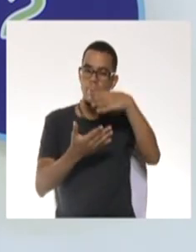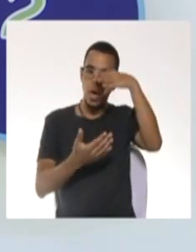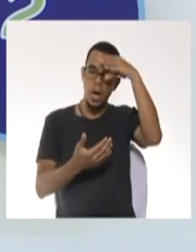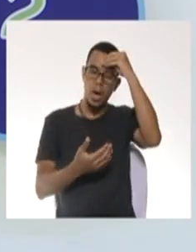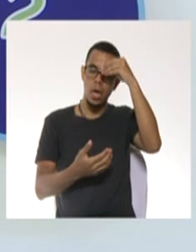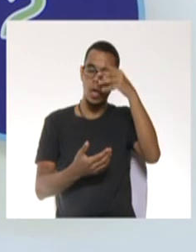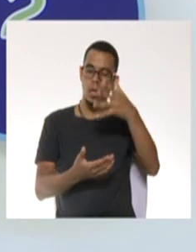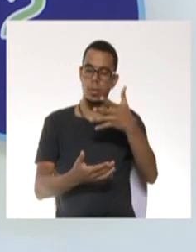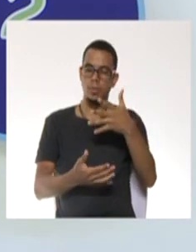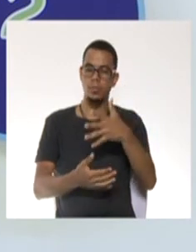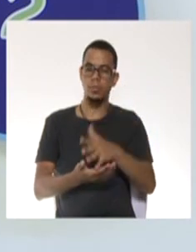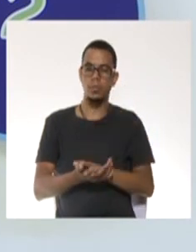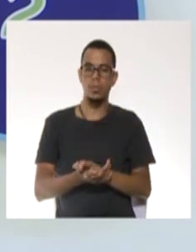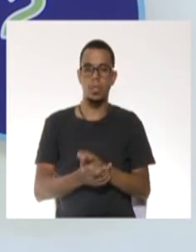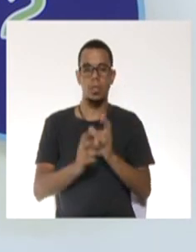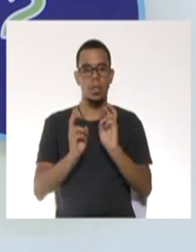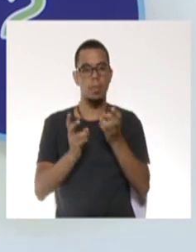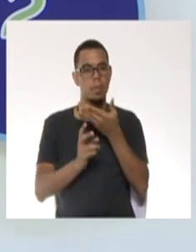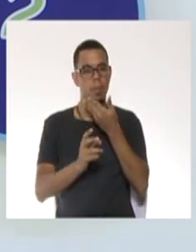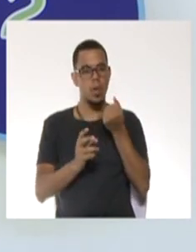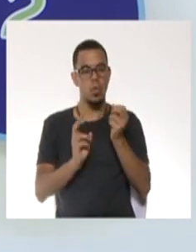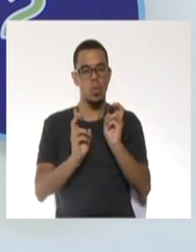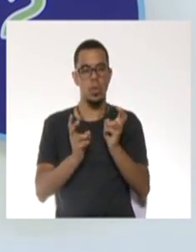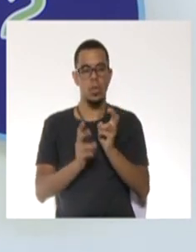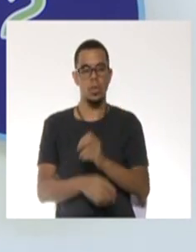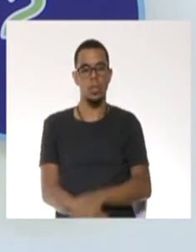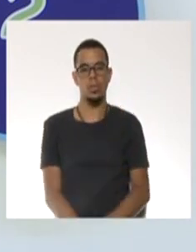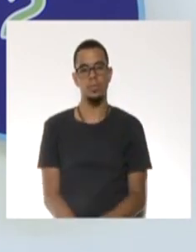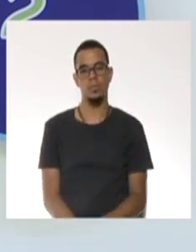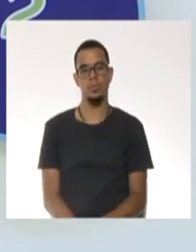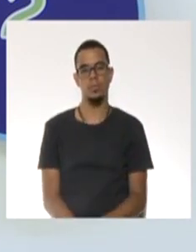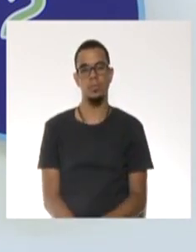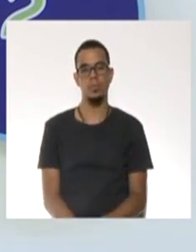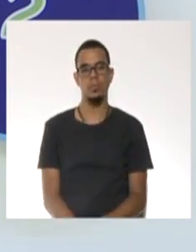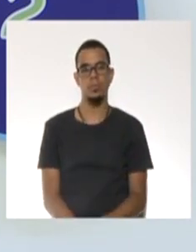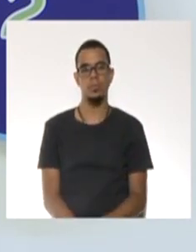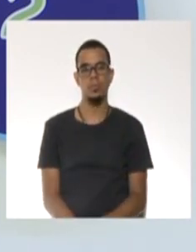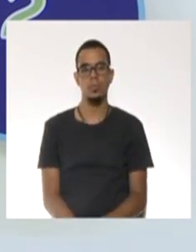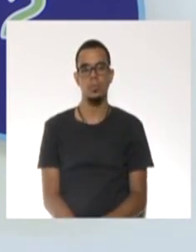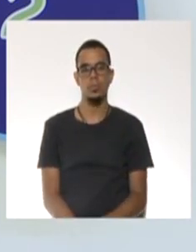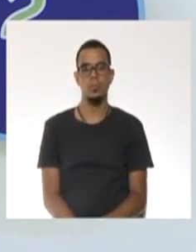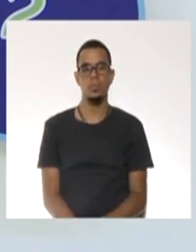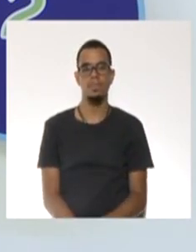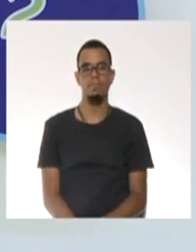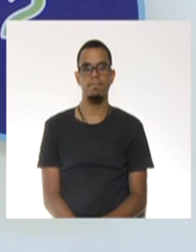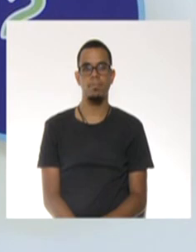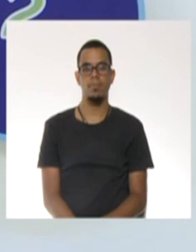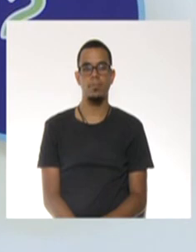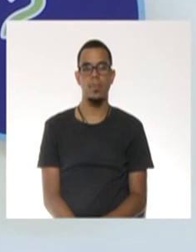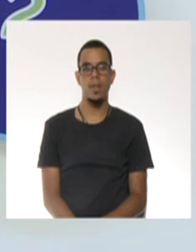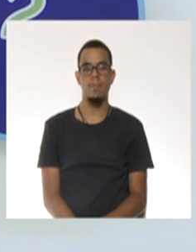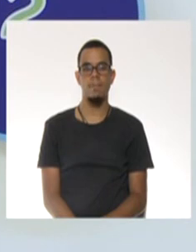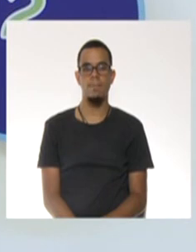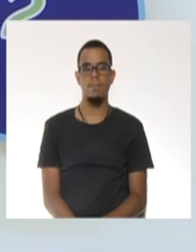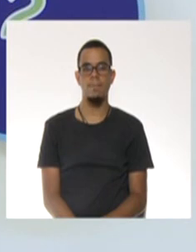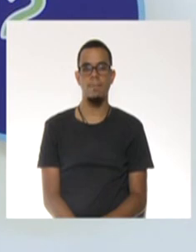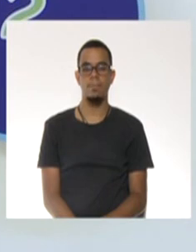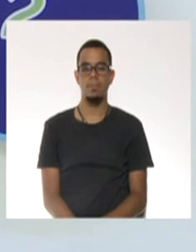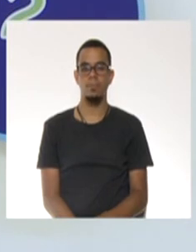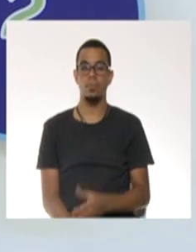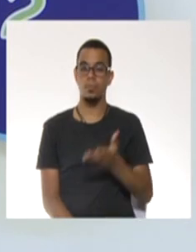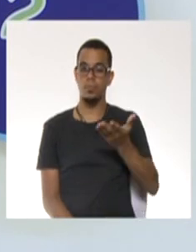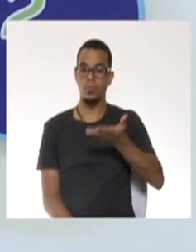deficiencia visual. Ahora bien, es también importante tomar en